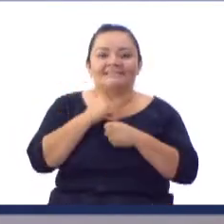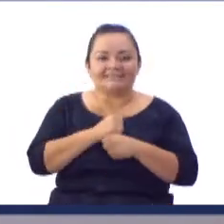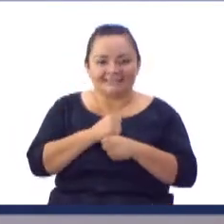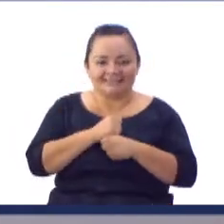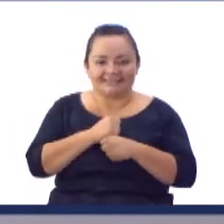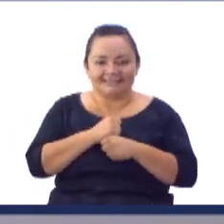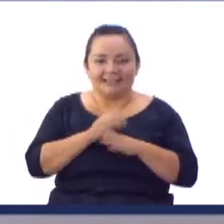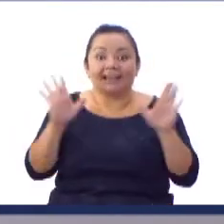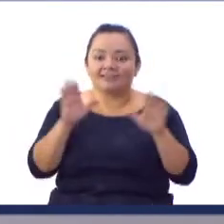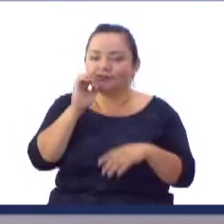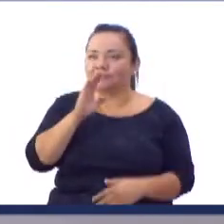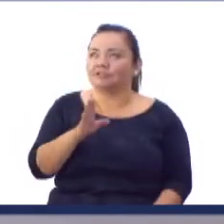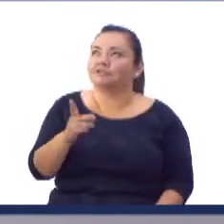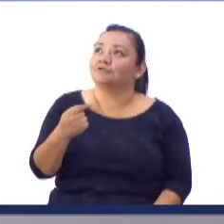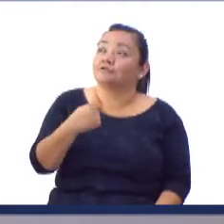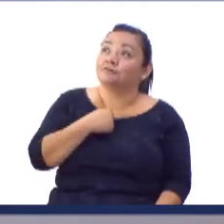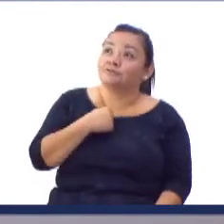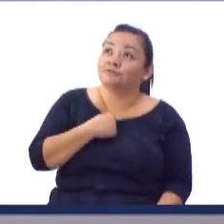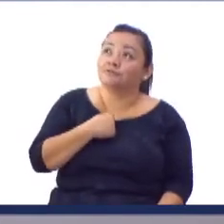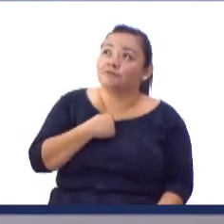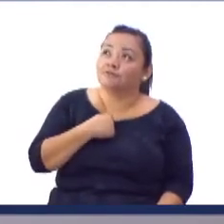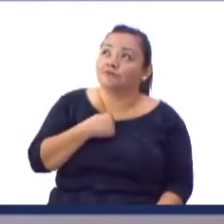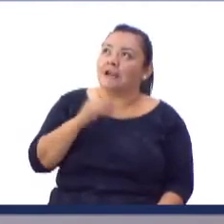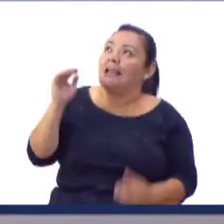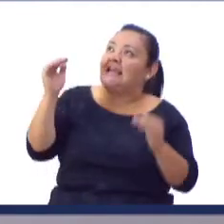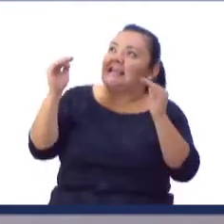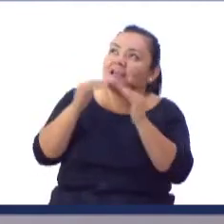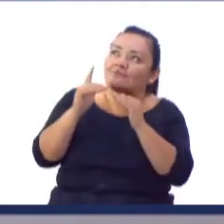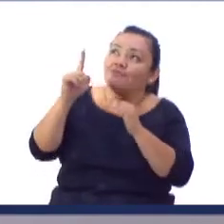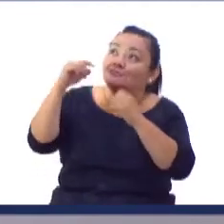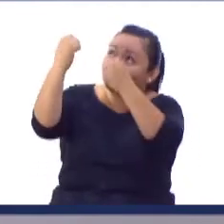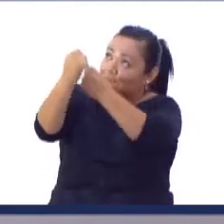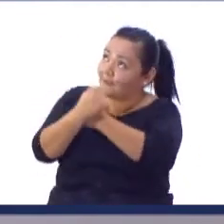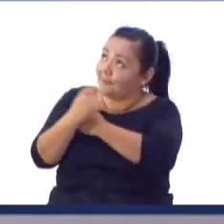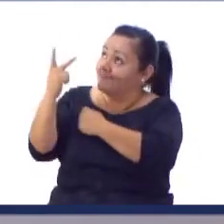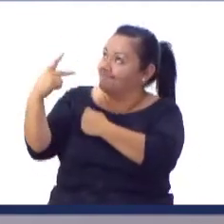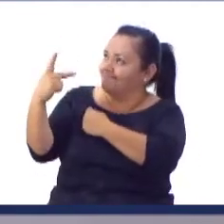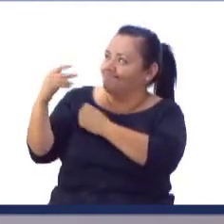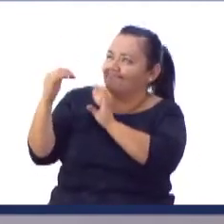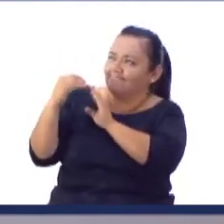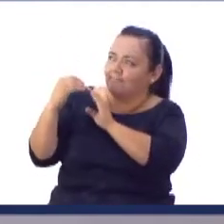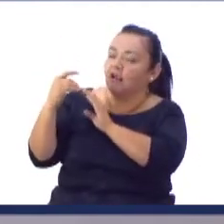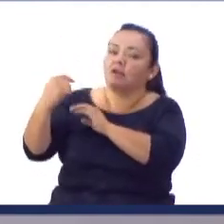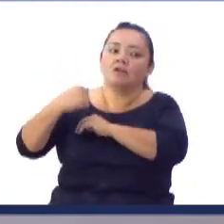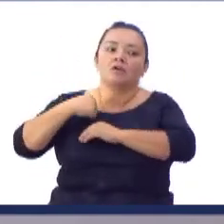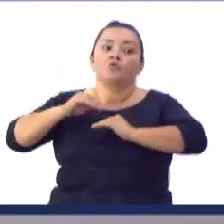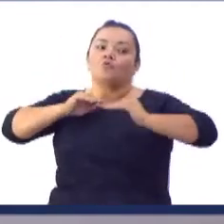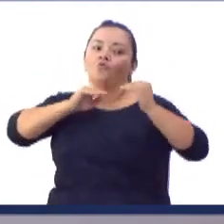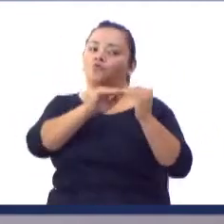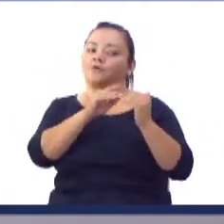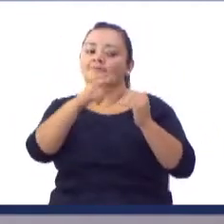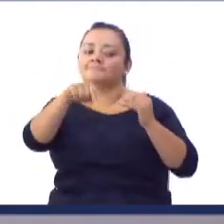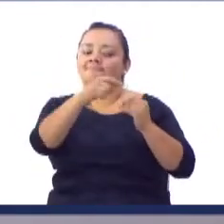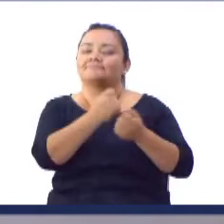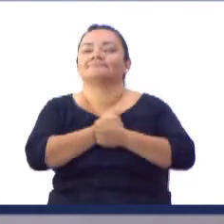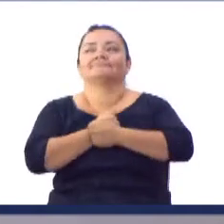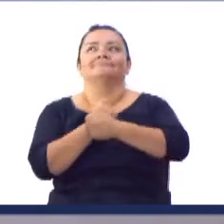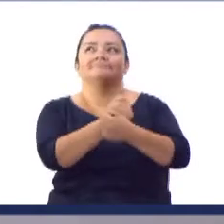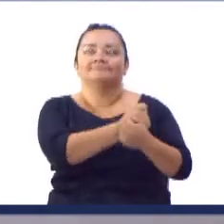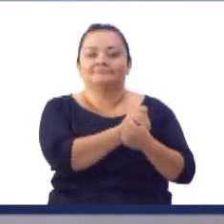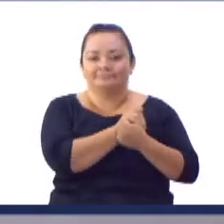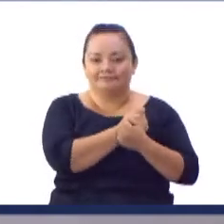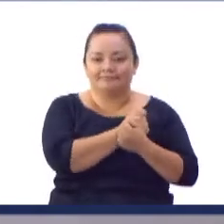y dice jesús y yo yo así como tú amas test me amaste sanz y yo también amo aquellos que nada